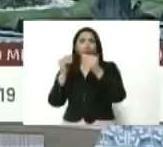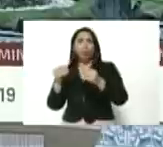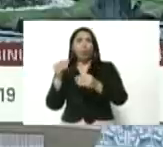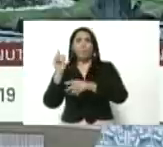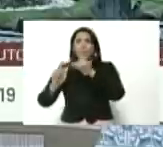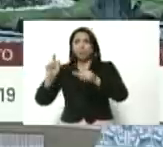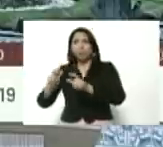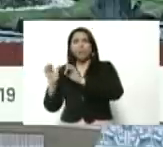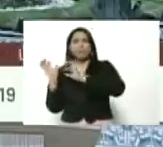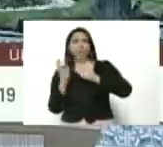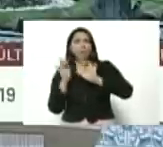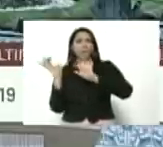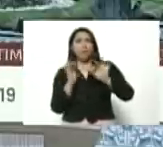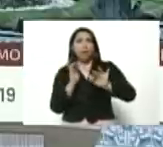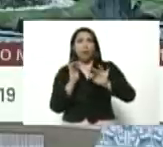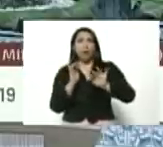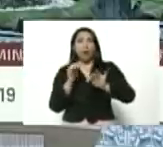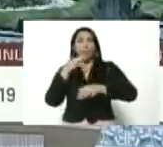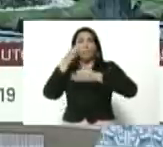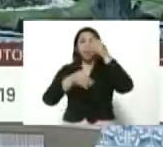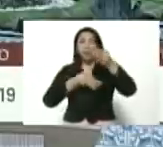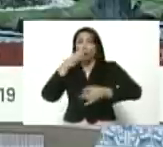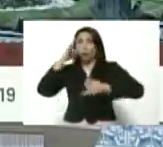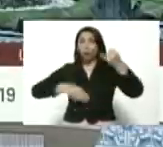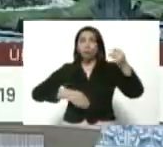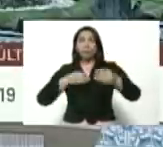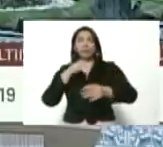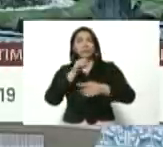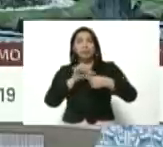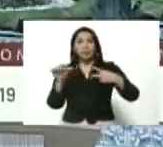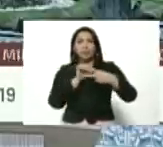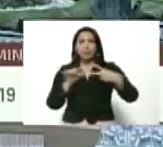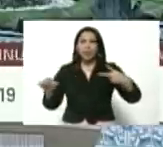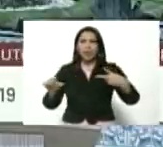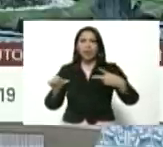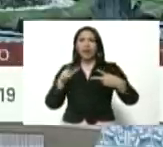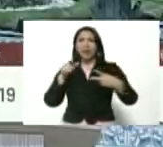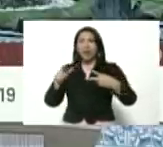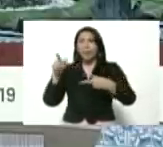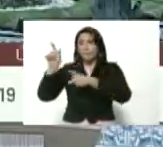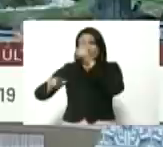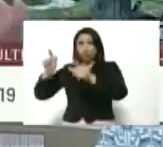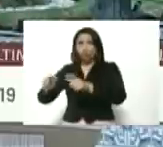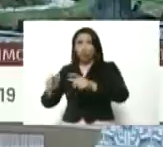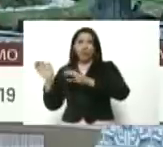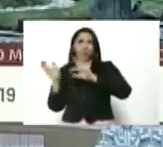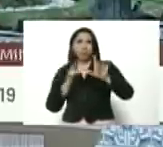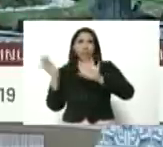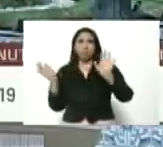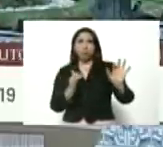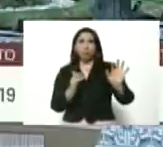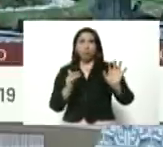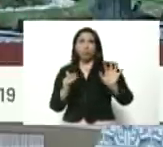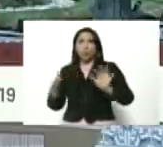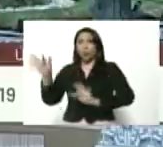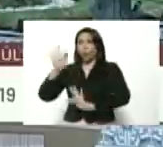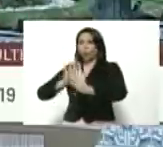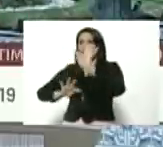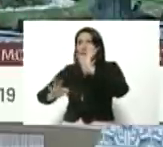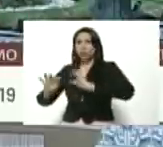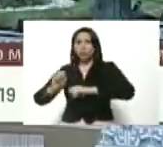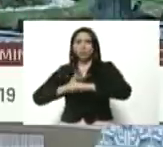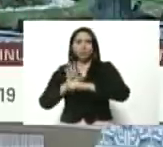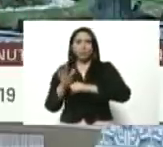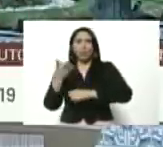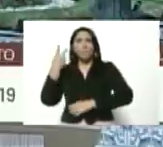durante las últimas semanas son personas que vienen con tasas altas de contagio por el país de procedencia